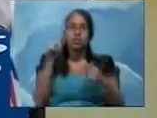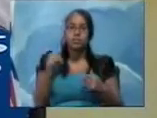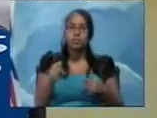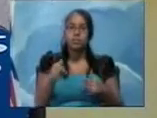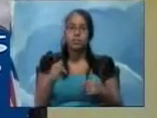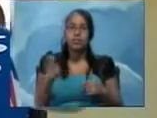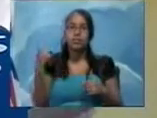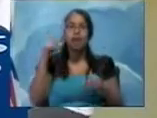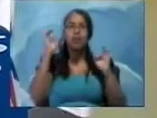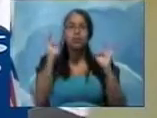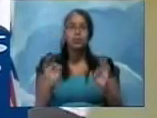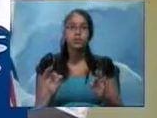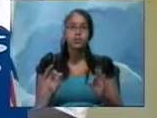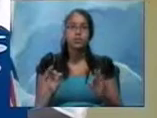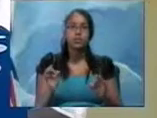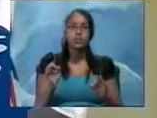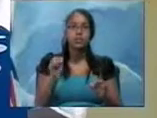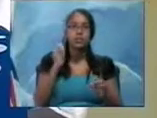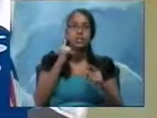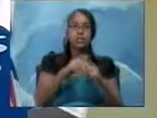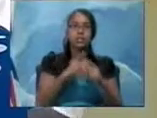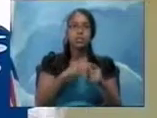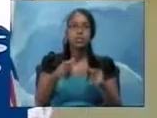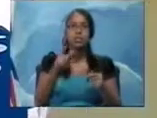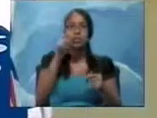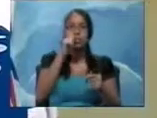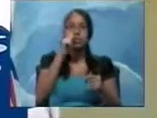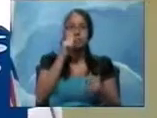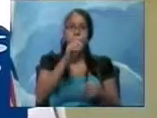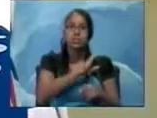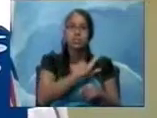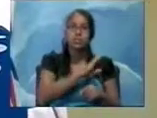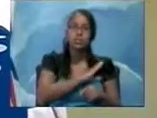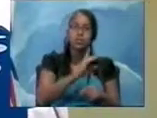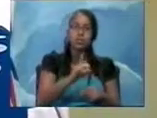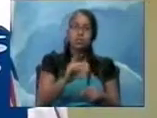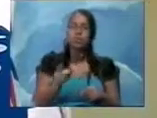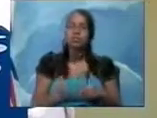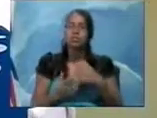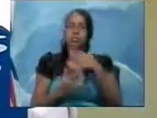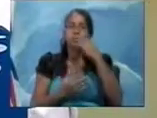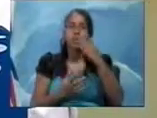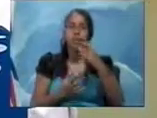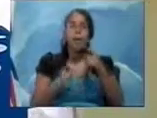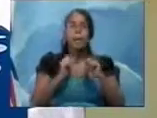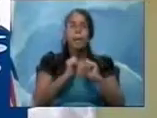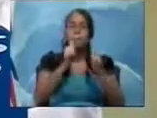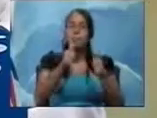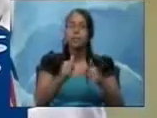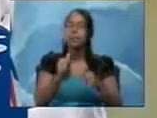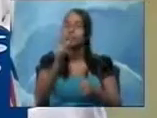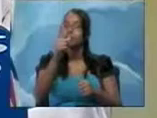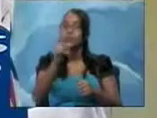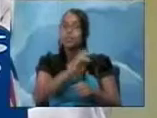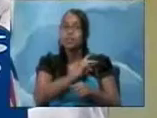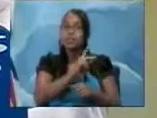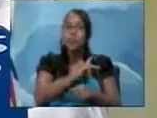hay un punto y entonces Pedro toma aire Agarra un poquito de